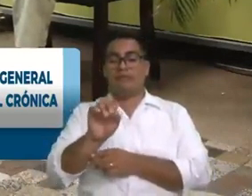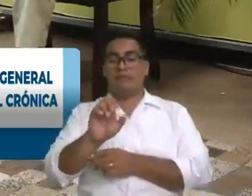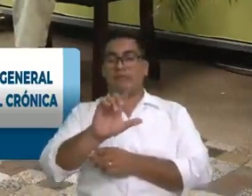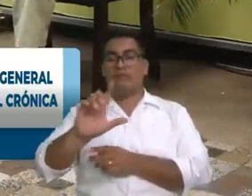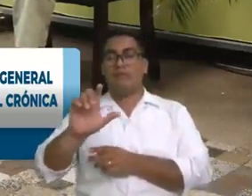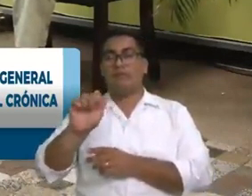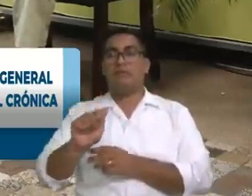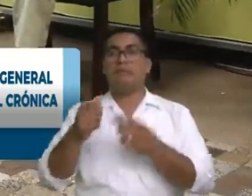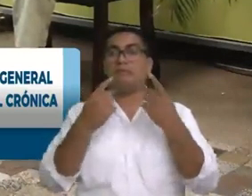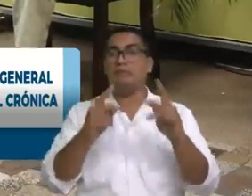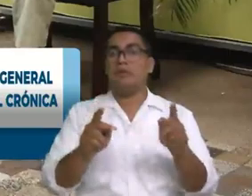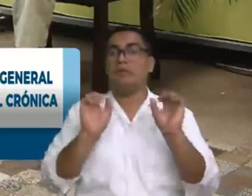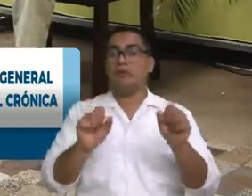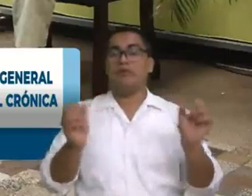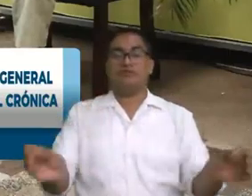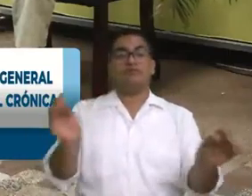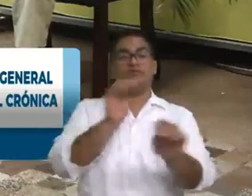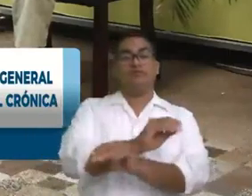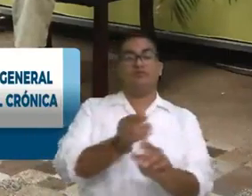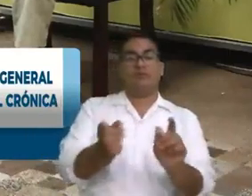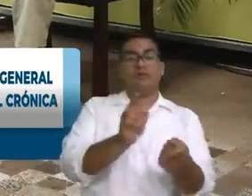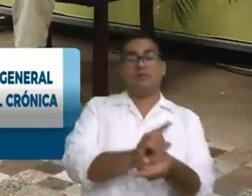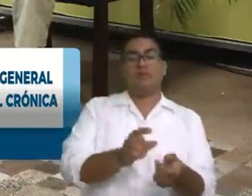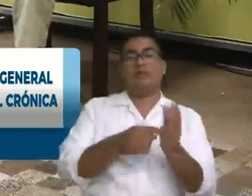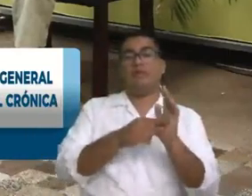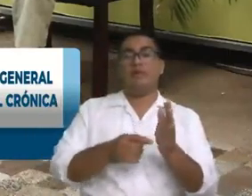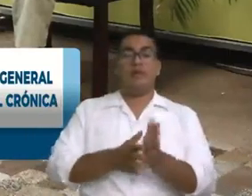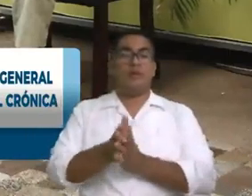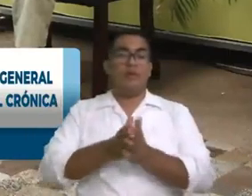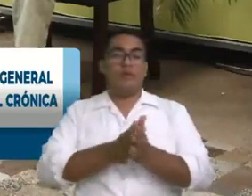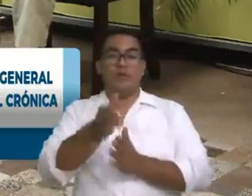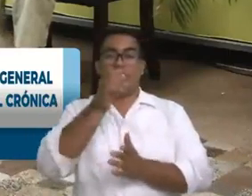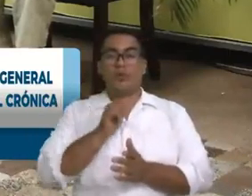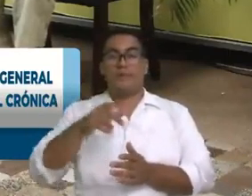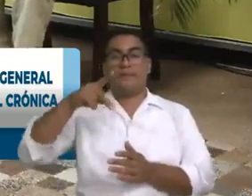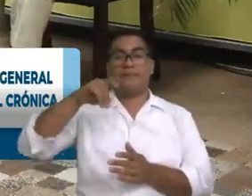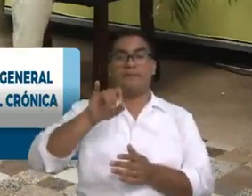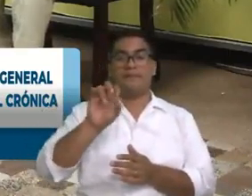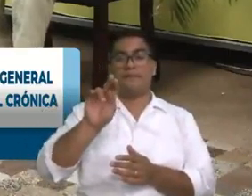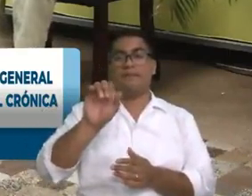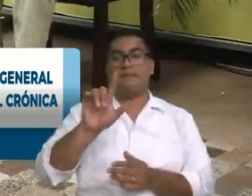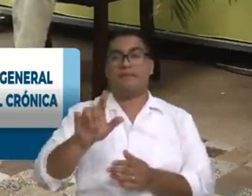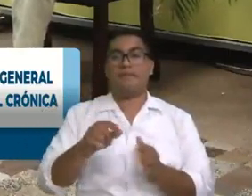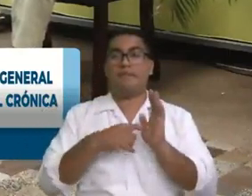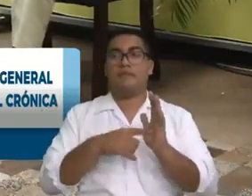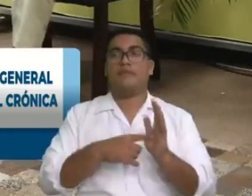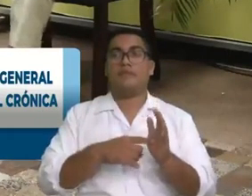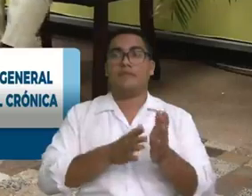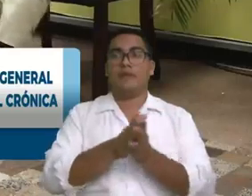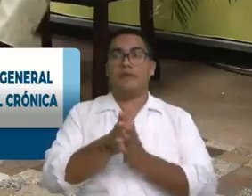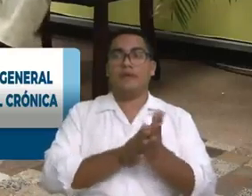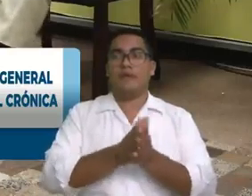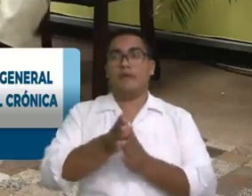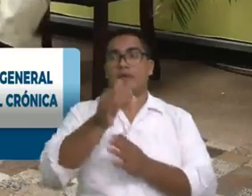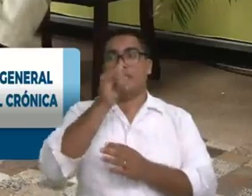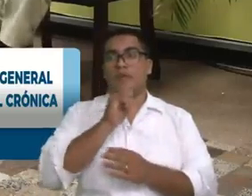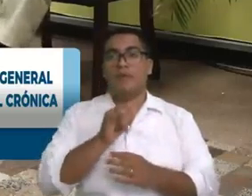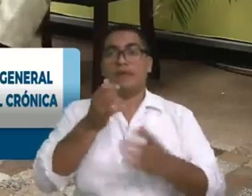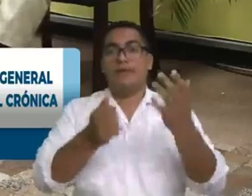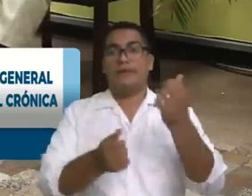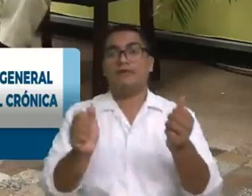podemos intercambiarlo con cereal, algún cereal que él tenga a su disposición. Hay personas que hacen mucho el tibio con leche, licenciada. Bueno, se